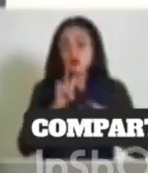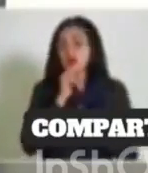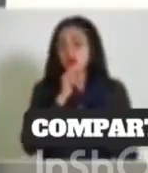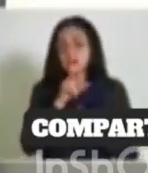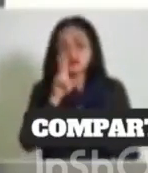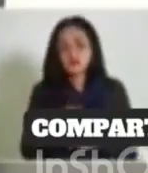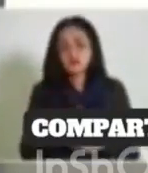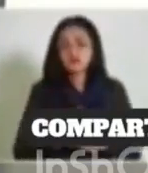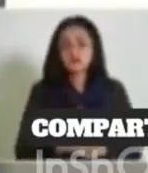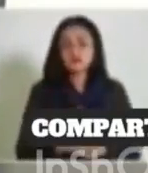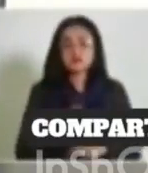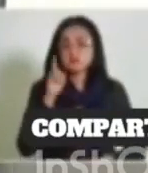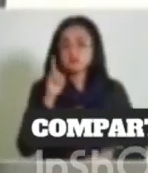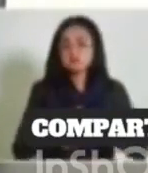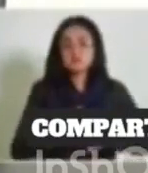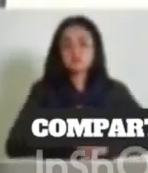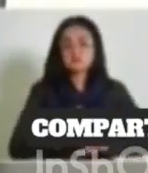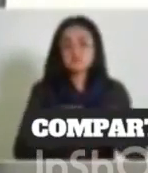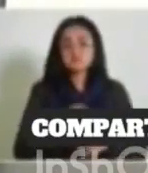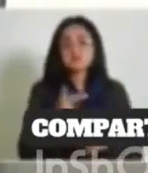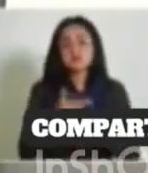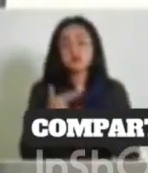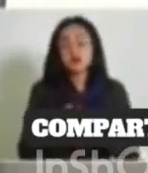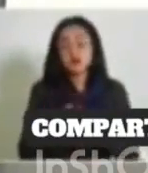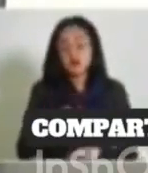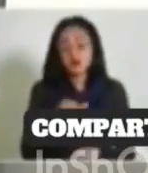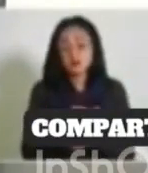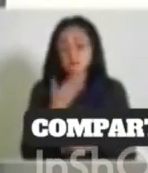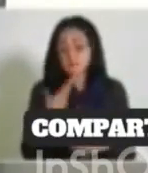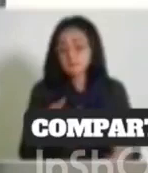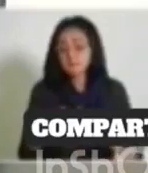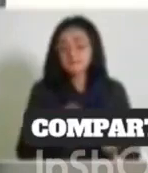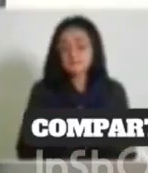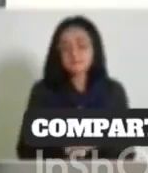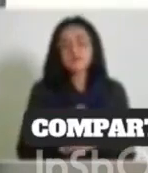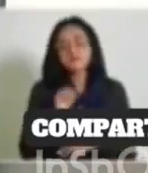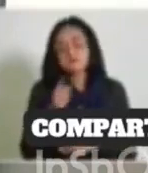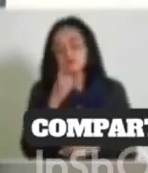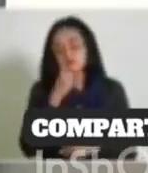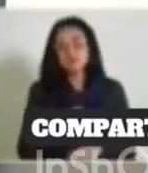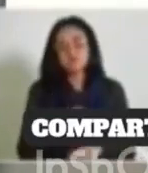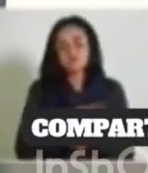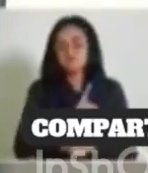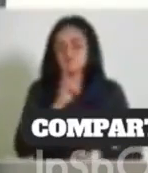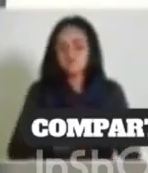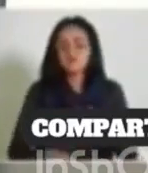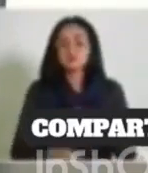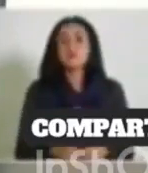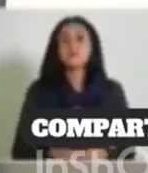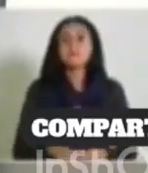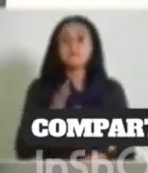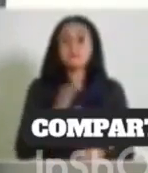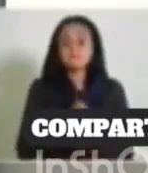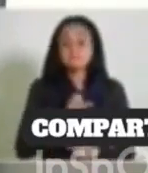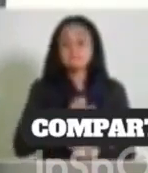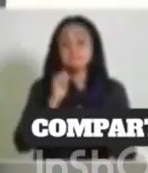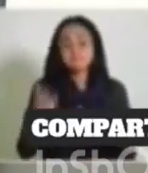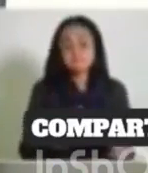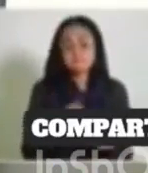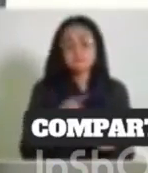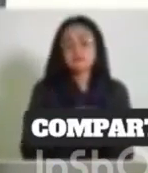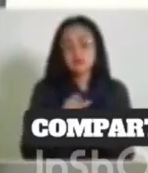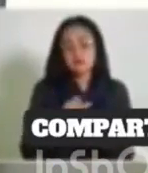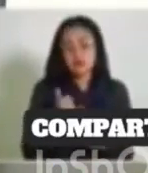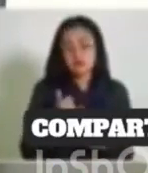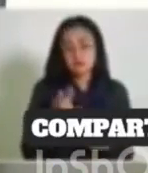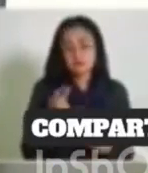suspendidos? Quedan suspendidos, uh-huh. Hasta que las condiciones nos permitan uh-huh. Otra cosa. Para todo giro comercial y actividad económica sin